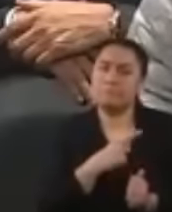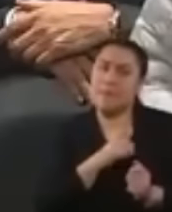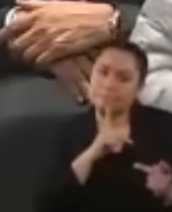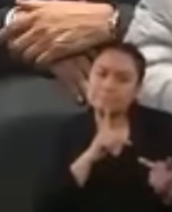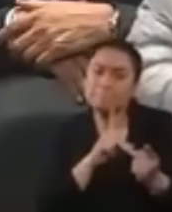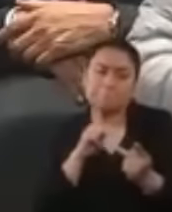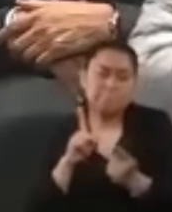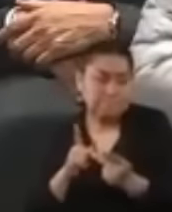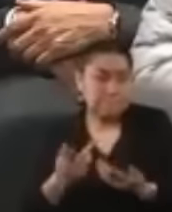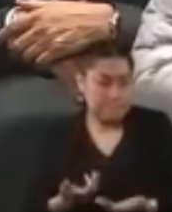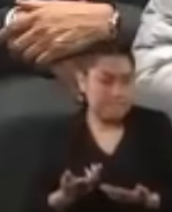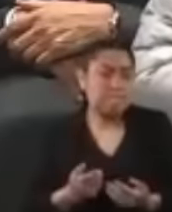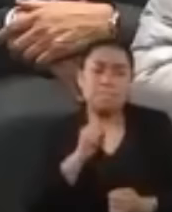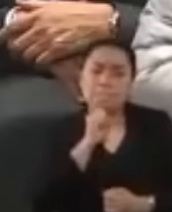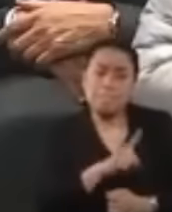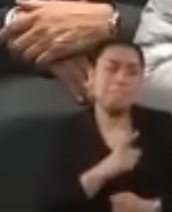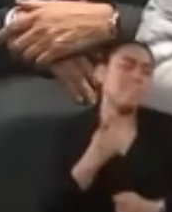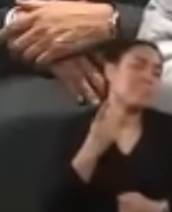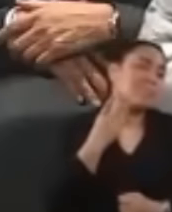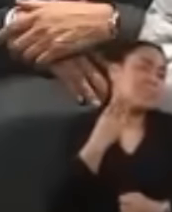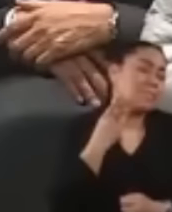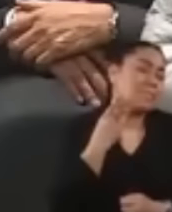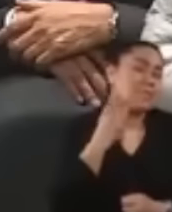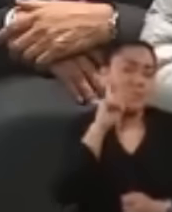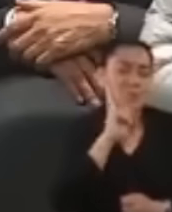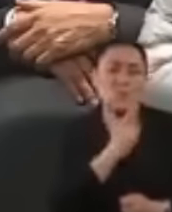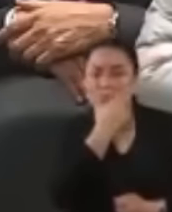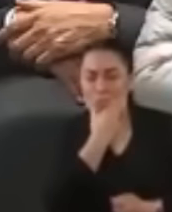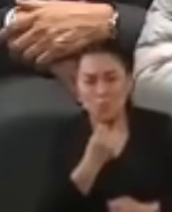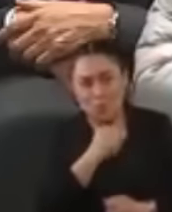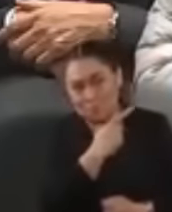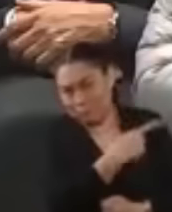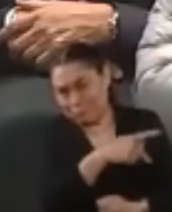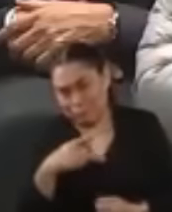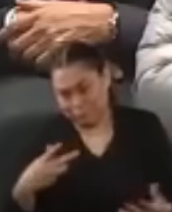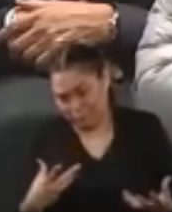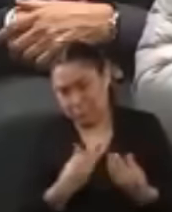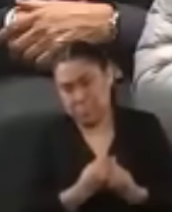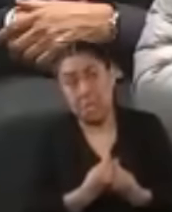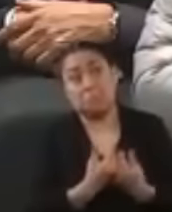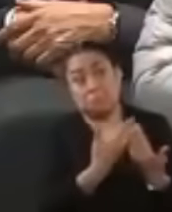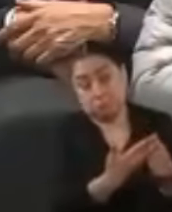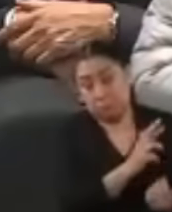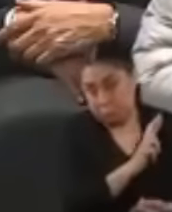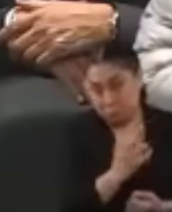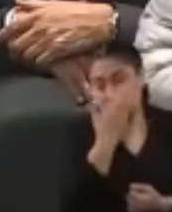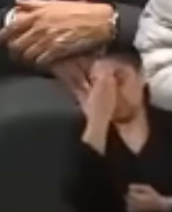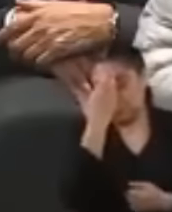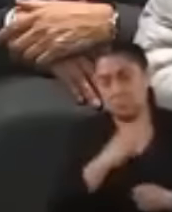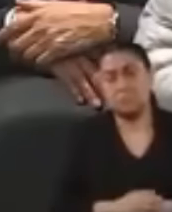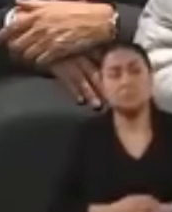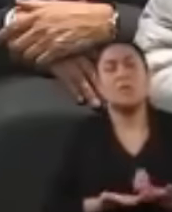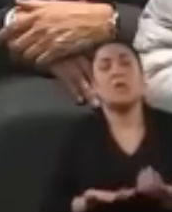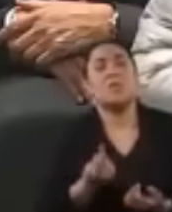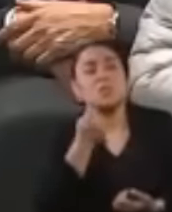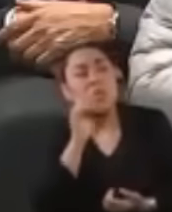que los diputados y diputadas de nuestro movimiento, al que les doy un reconocimiento, porque no importa el